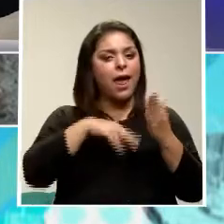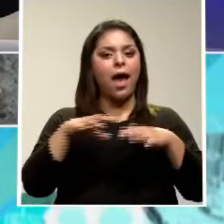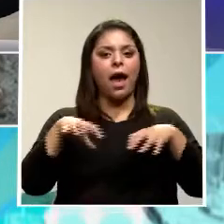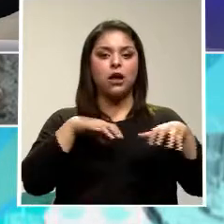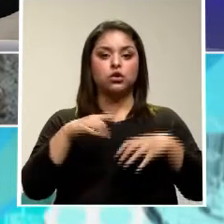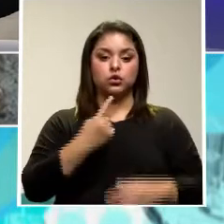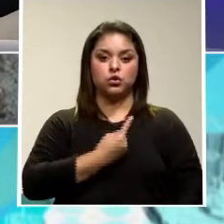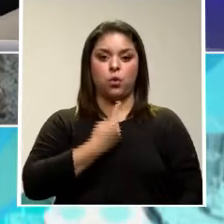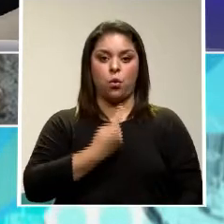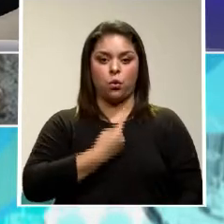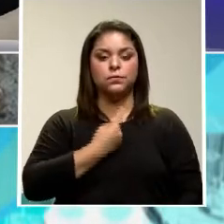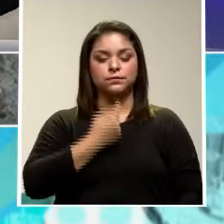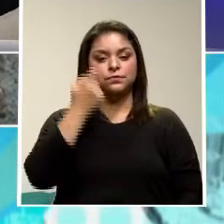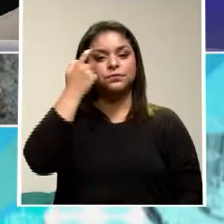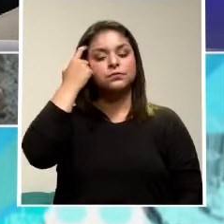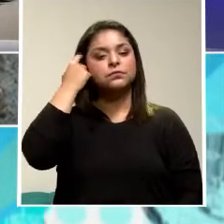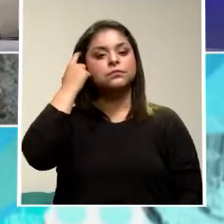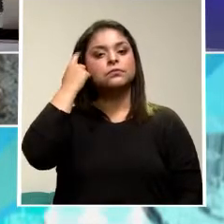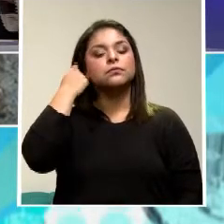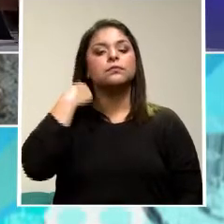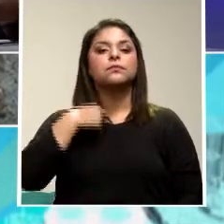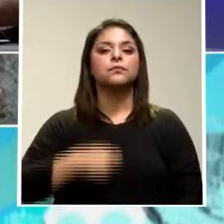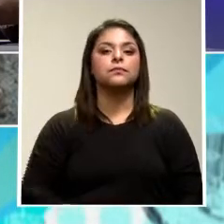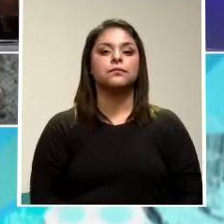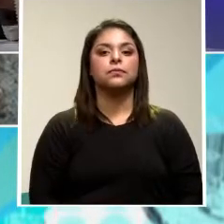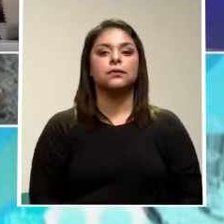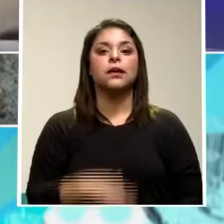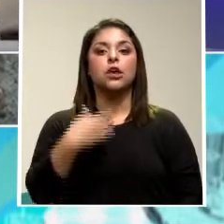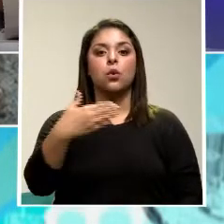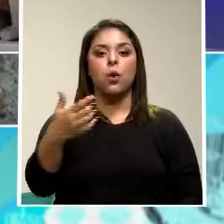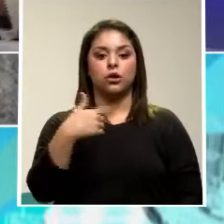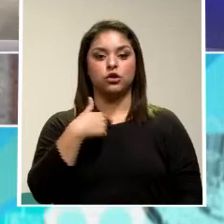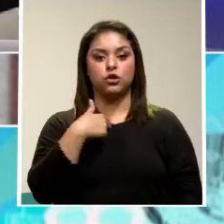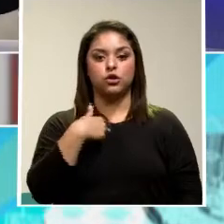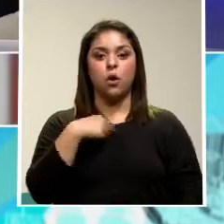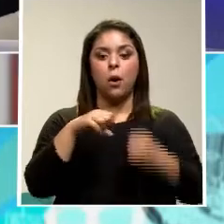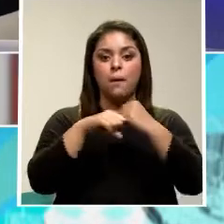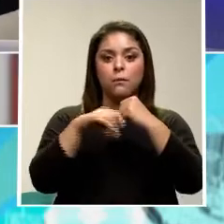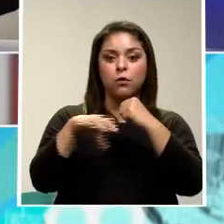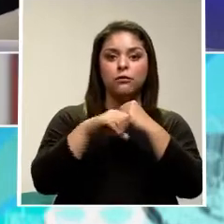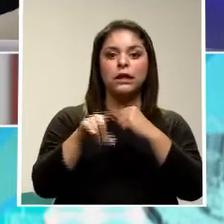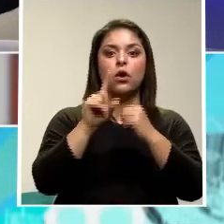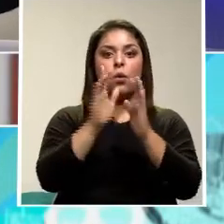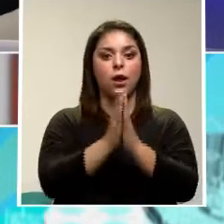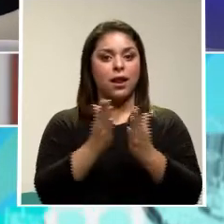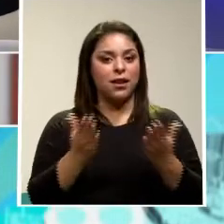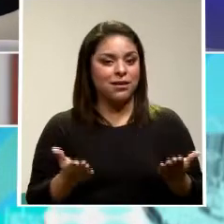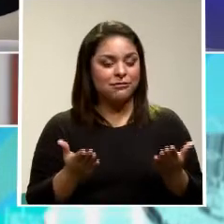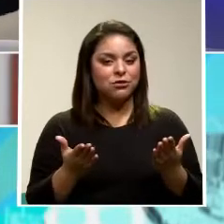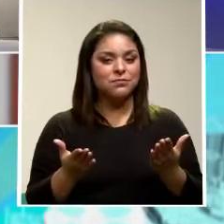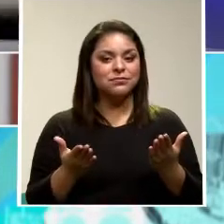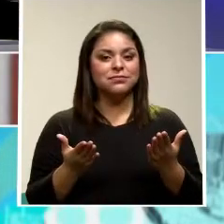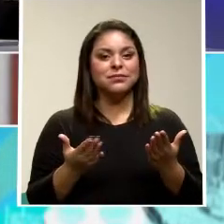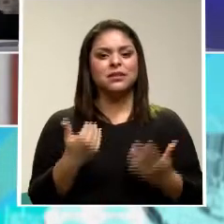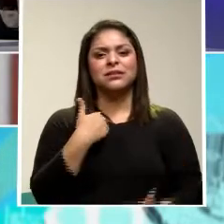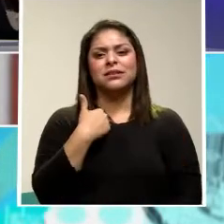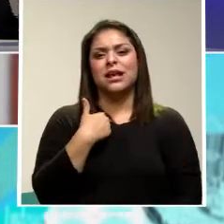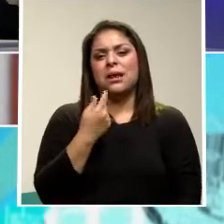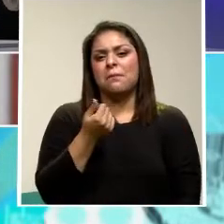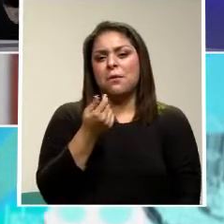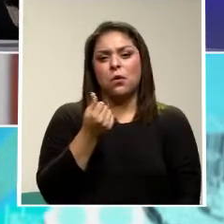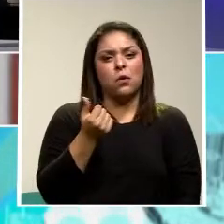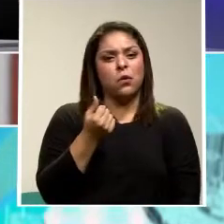fundamentalmente solitario, y cuando uno publica un libro, cuando alguien publica un libro, tiene muy